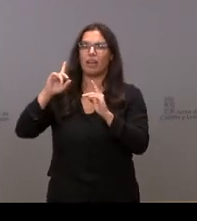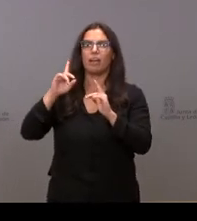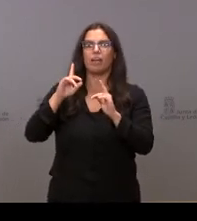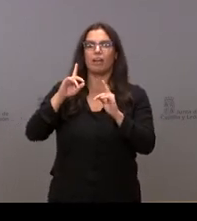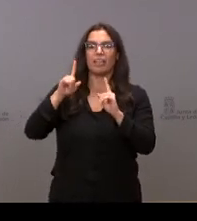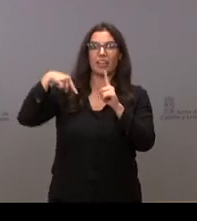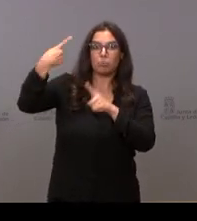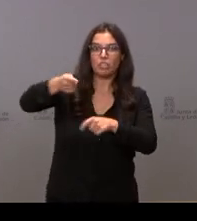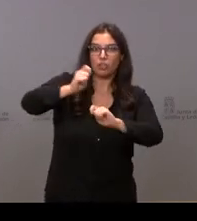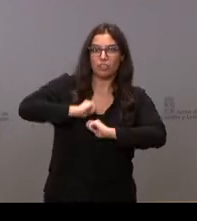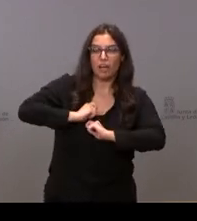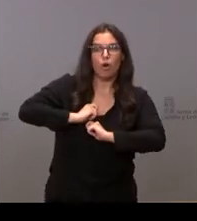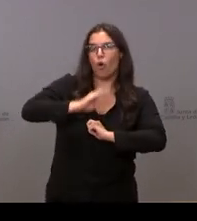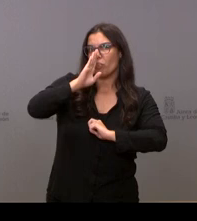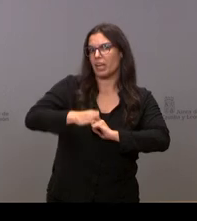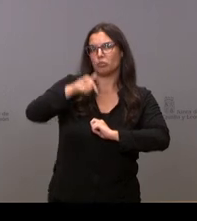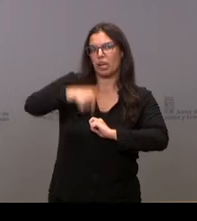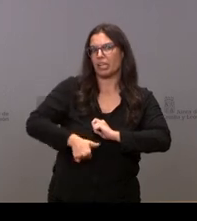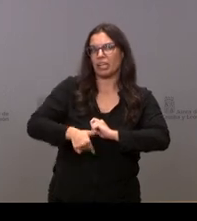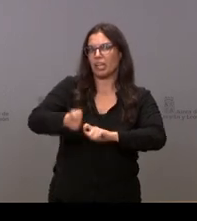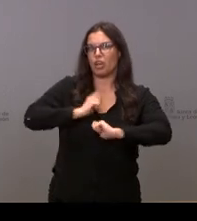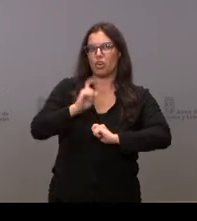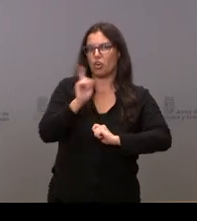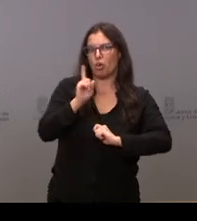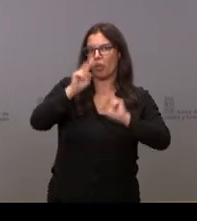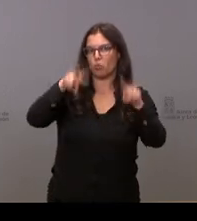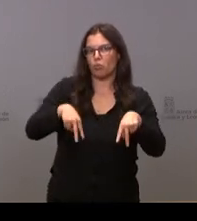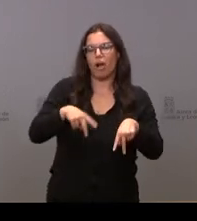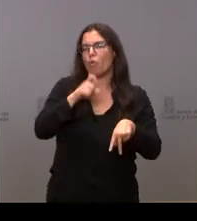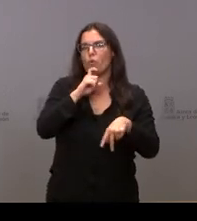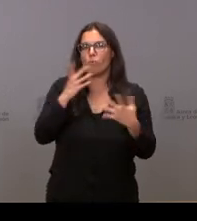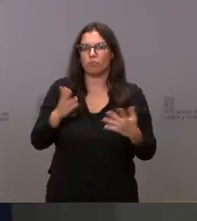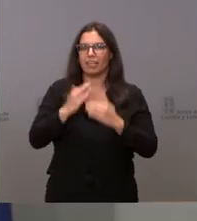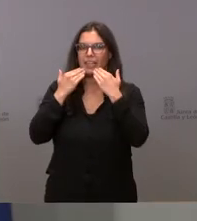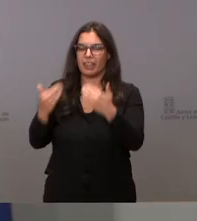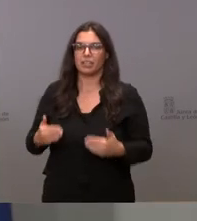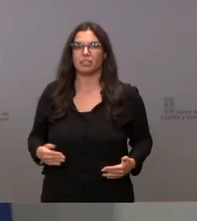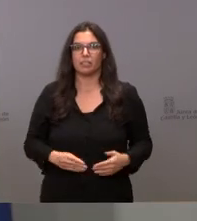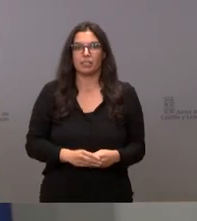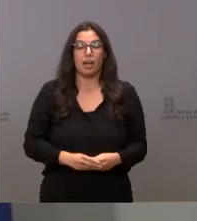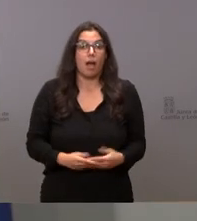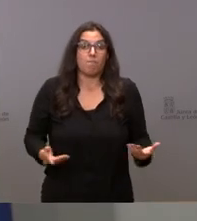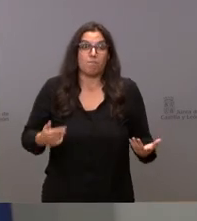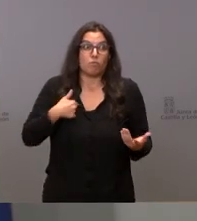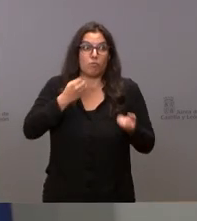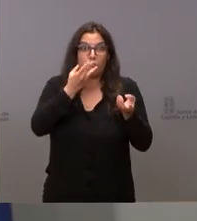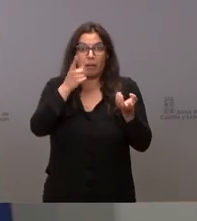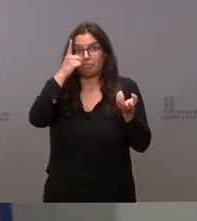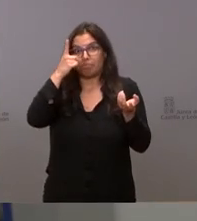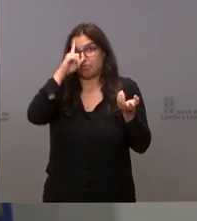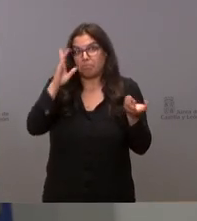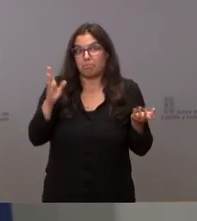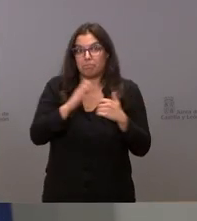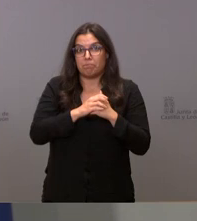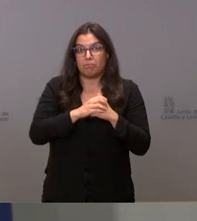directamente es que Castilla y León no va a verse beneficiada. Gracias. Pues no puedo informarle, es decir, que no